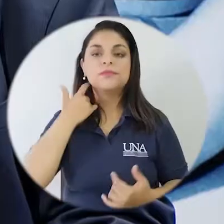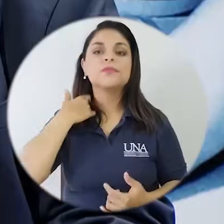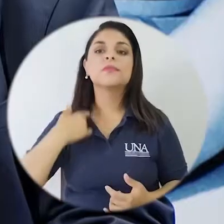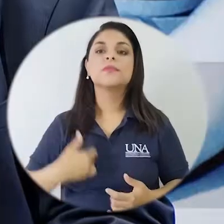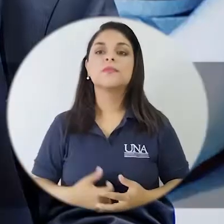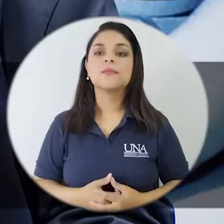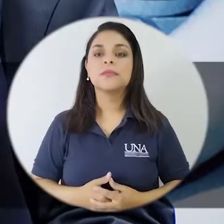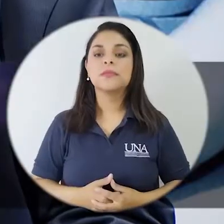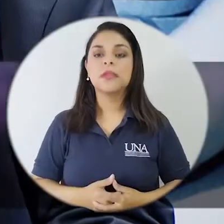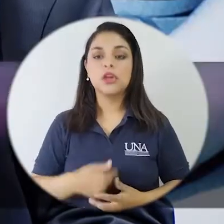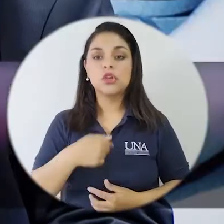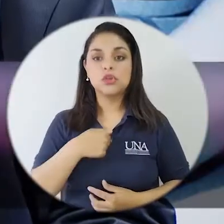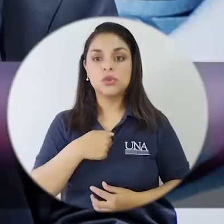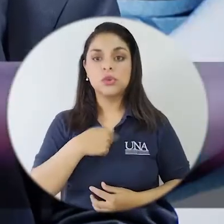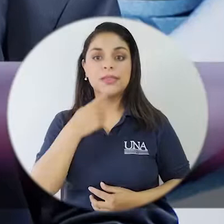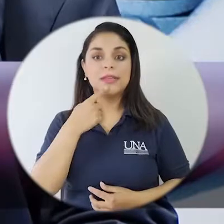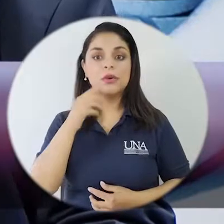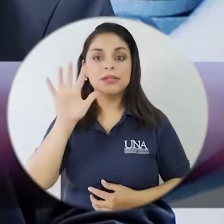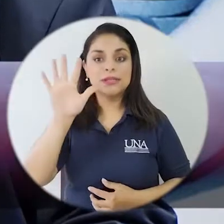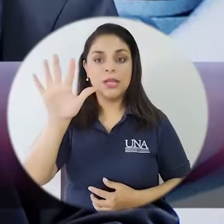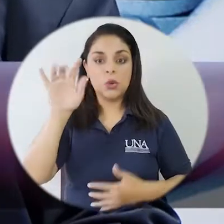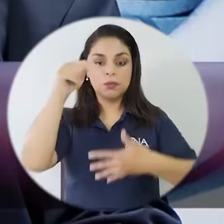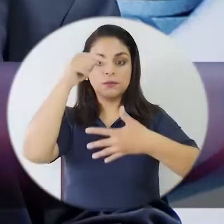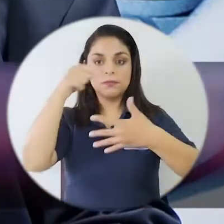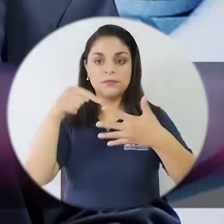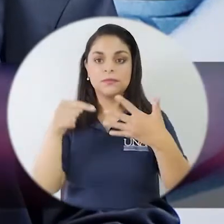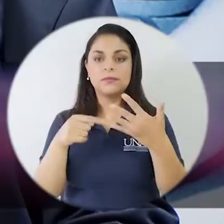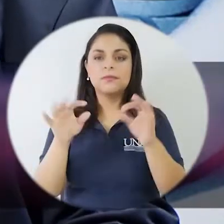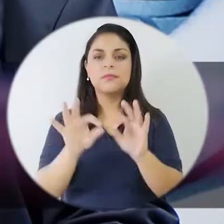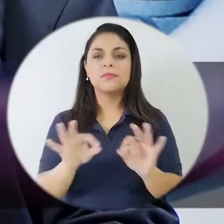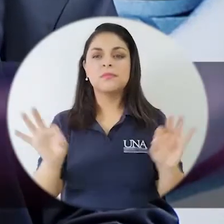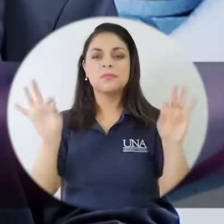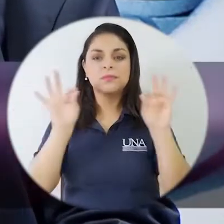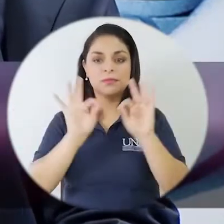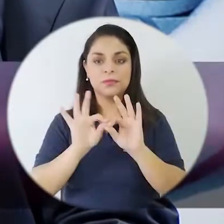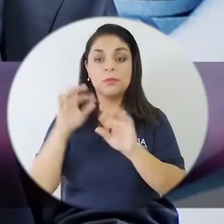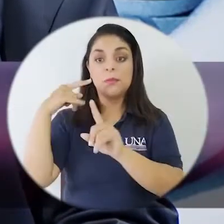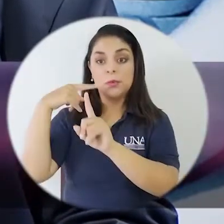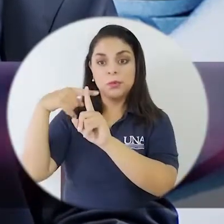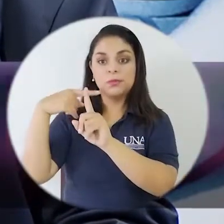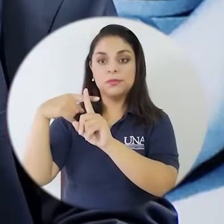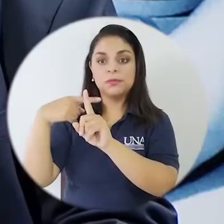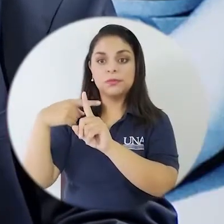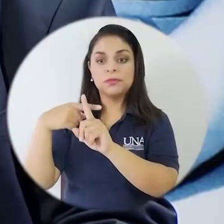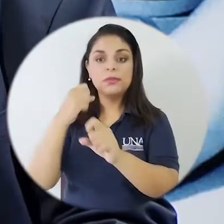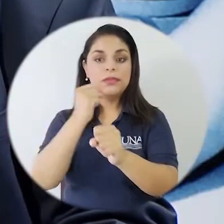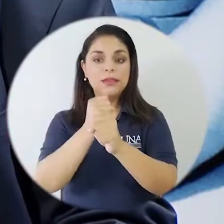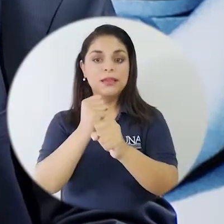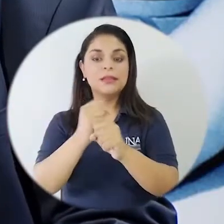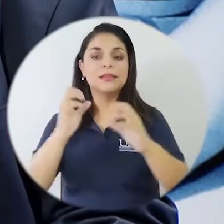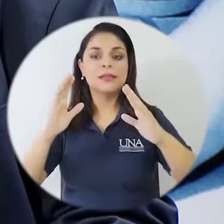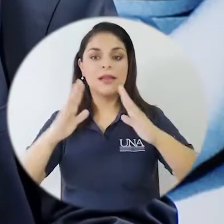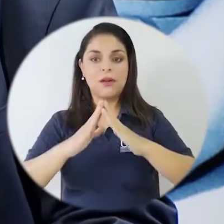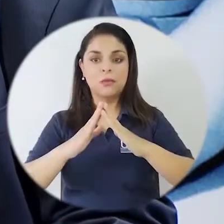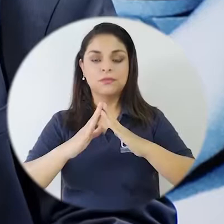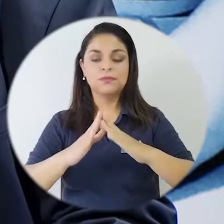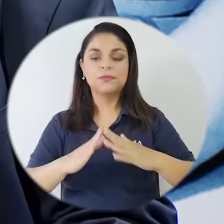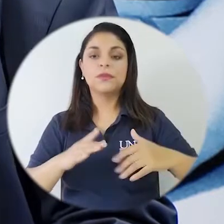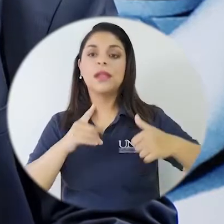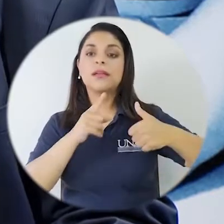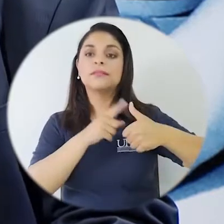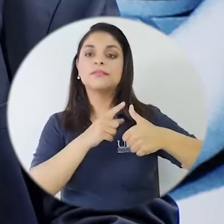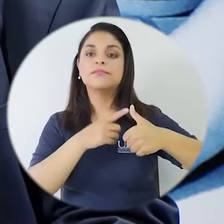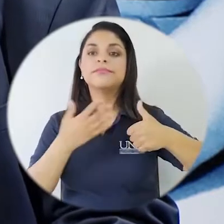Yo haría 5 aspectos que son importantes a nivel positivo de lo que ha sido el teletrabajo. Por un